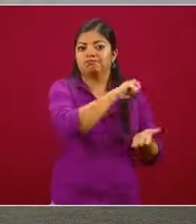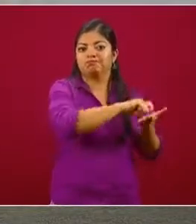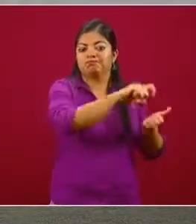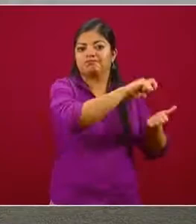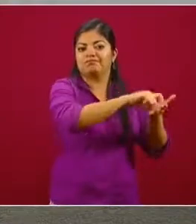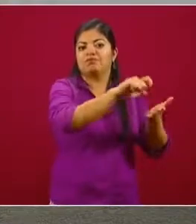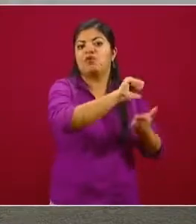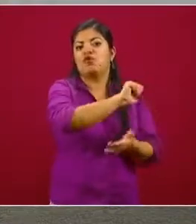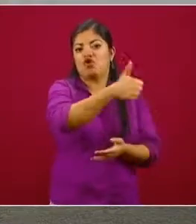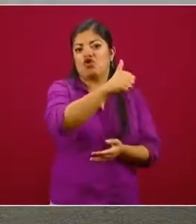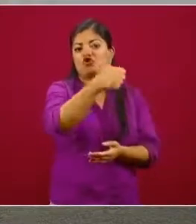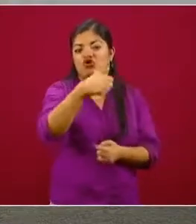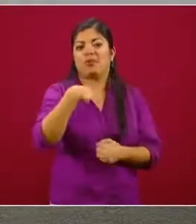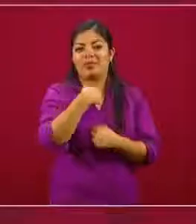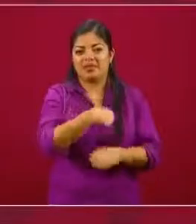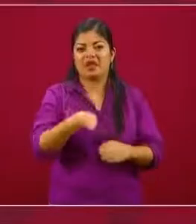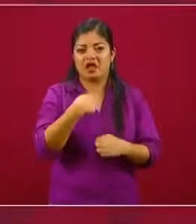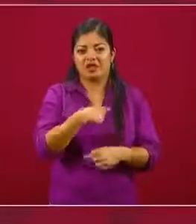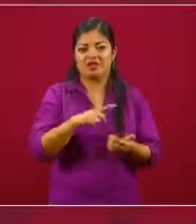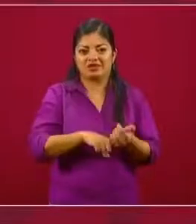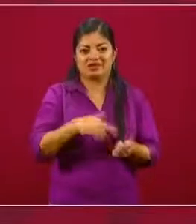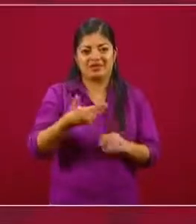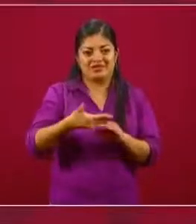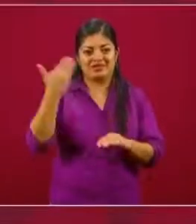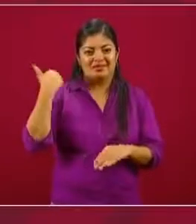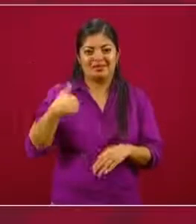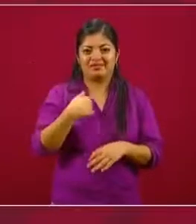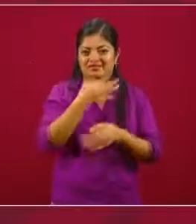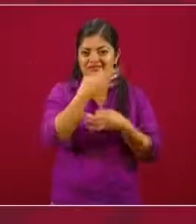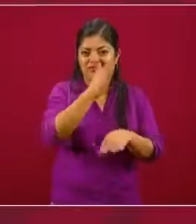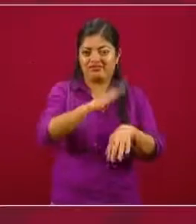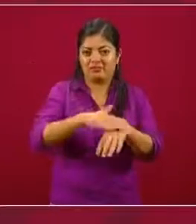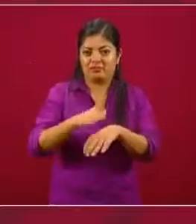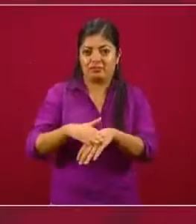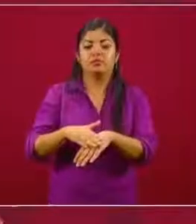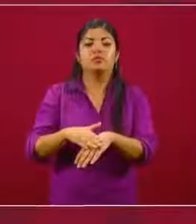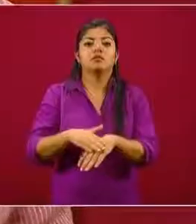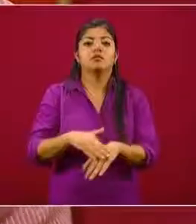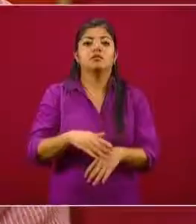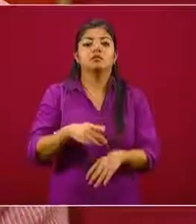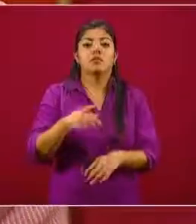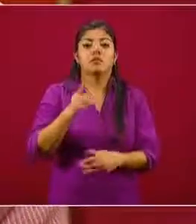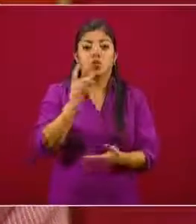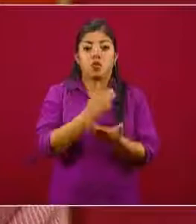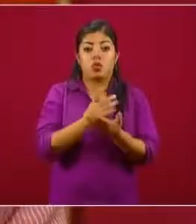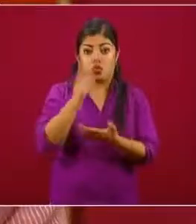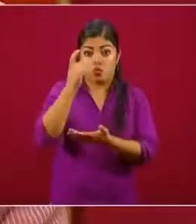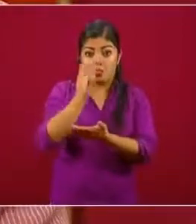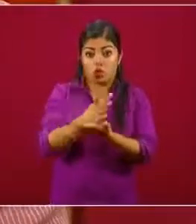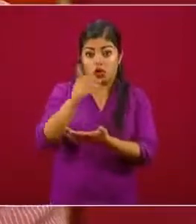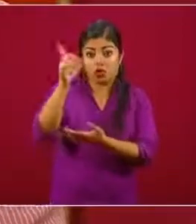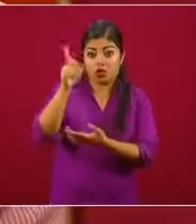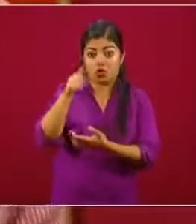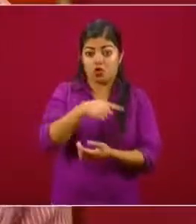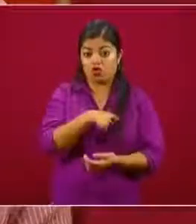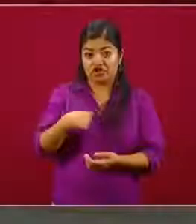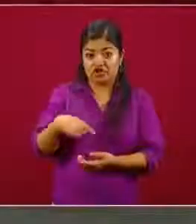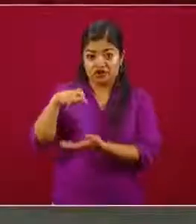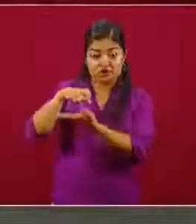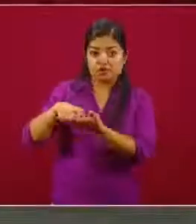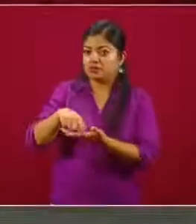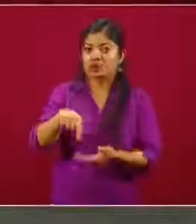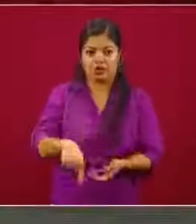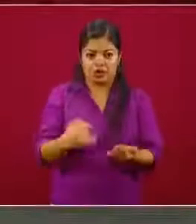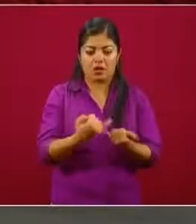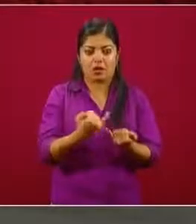varios ventiladores que hemos estado anunciando y que se han comprado no solamente en China, también en México, también los que